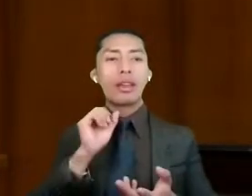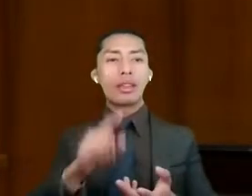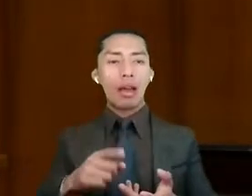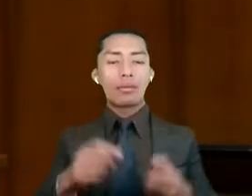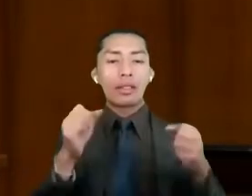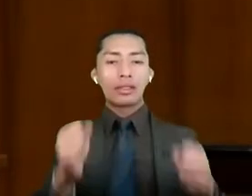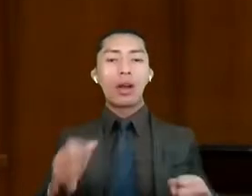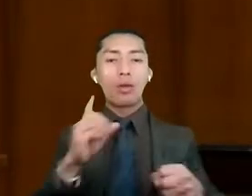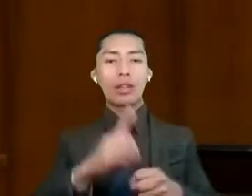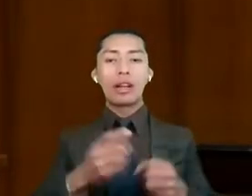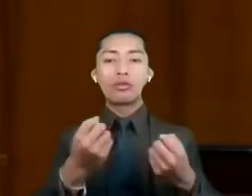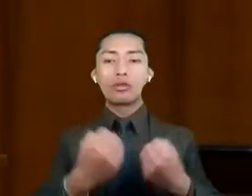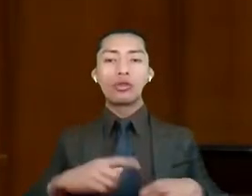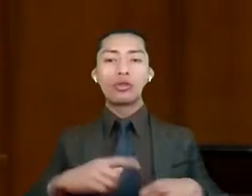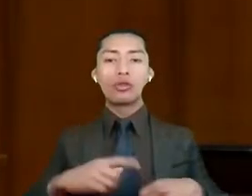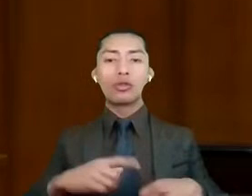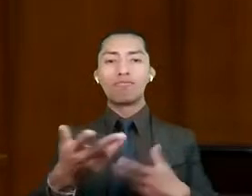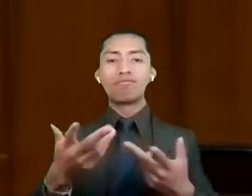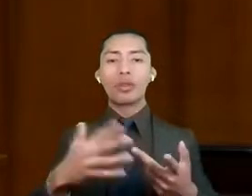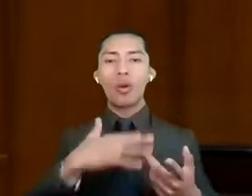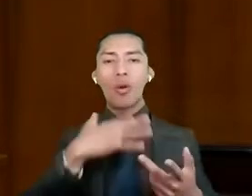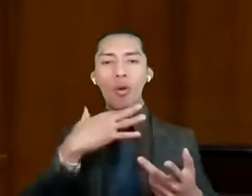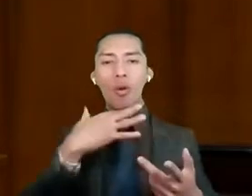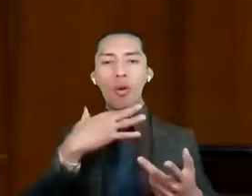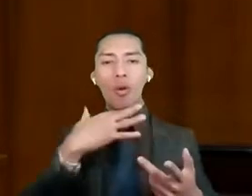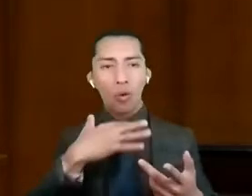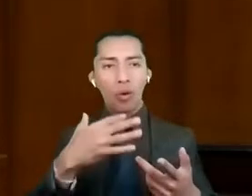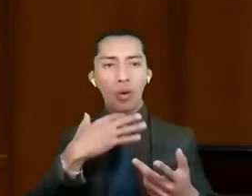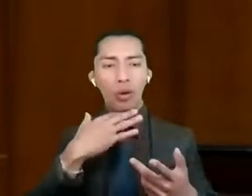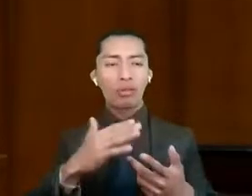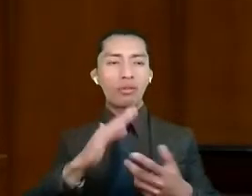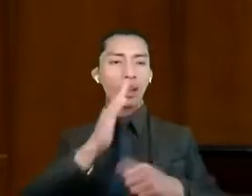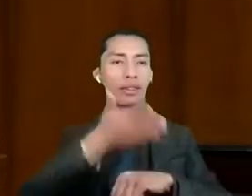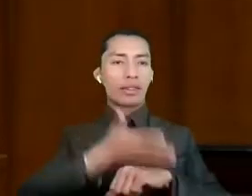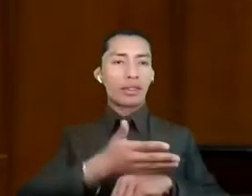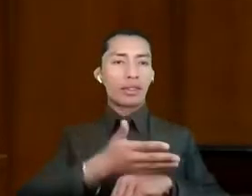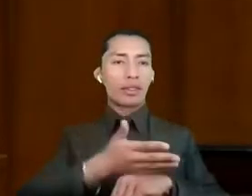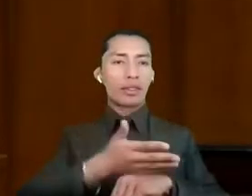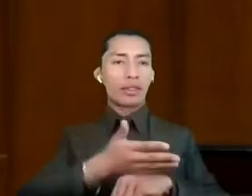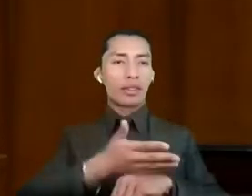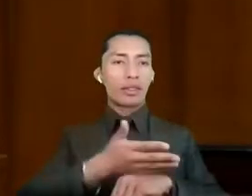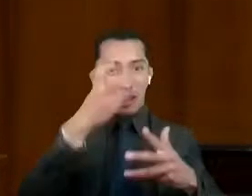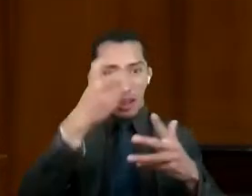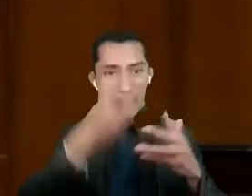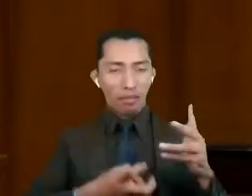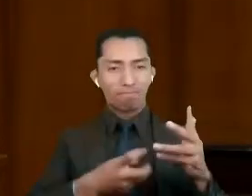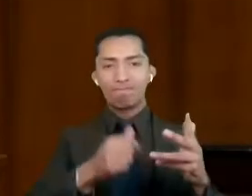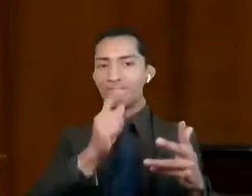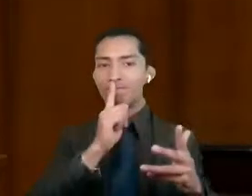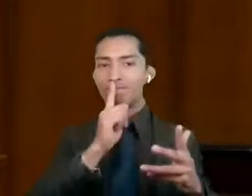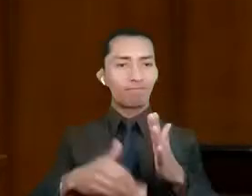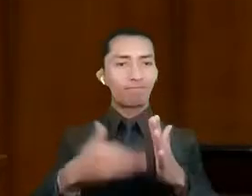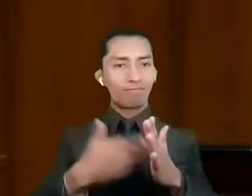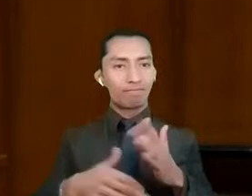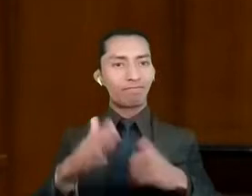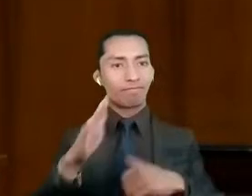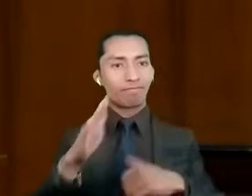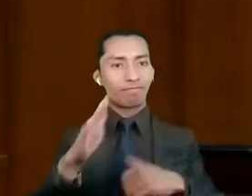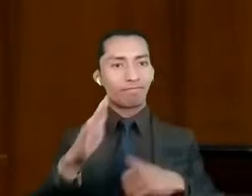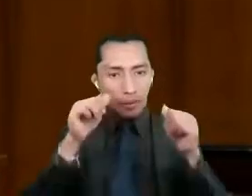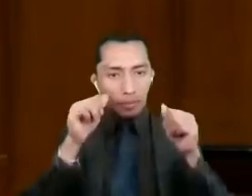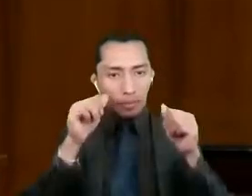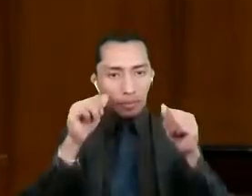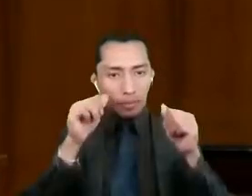seguridad social, corrupción e impunidad. Esta es una de las razones por la que en